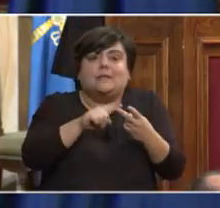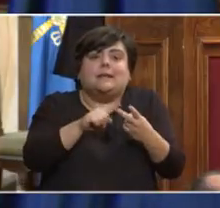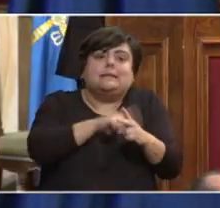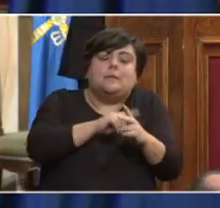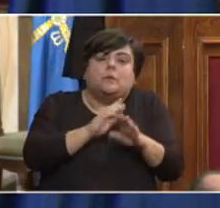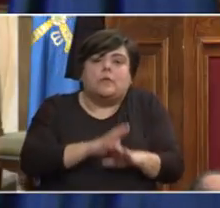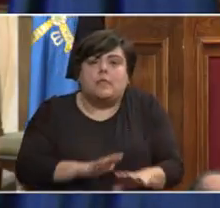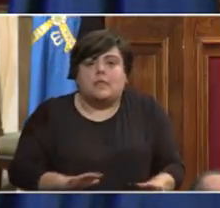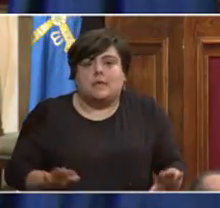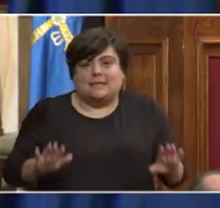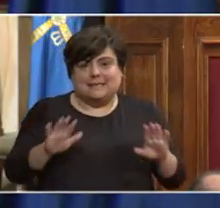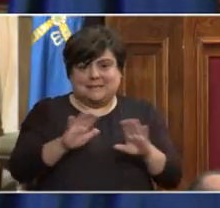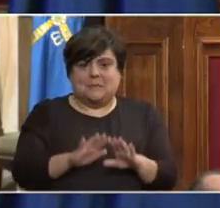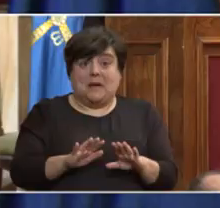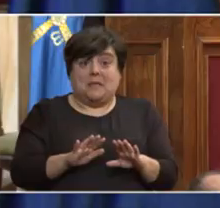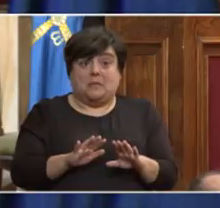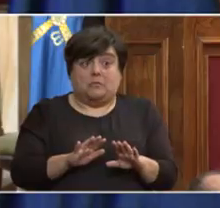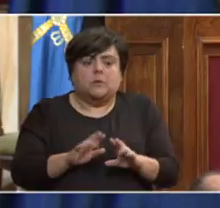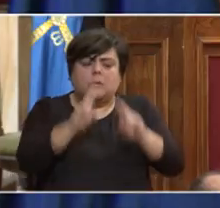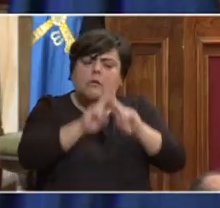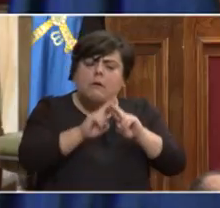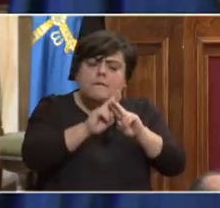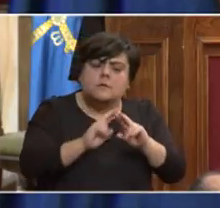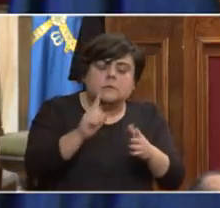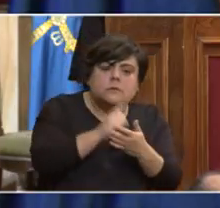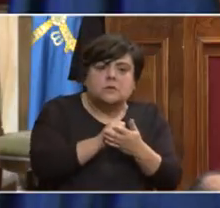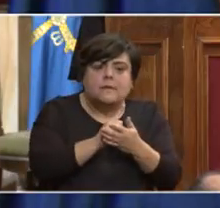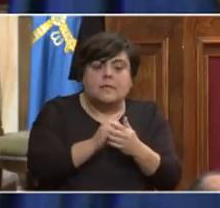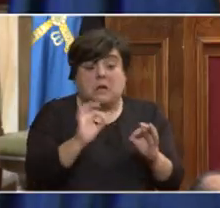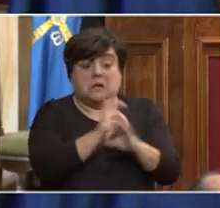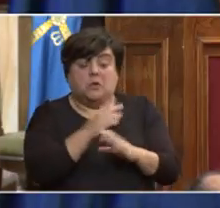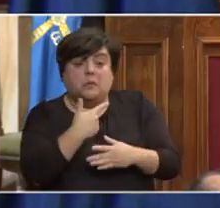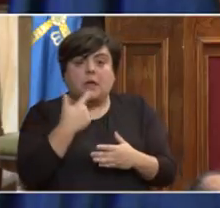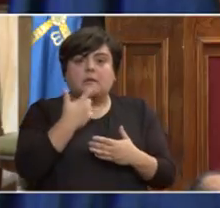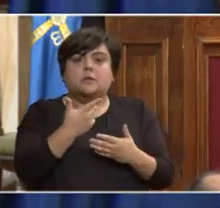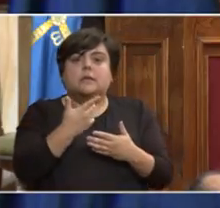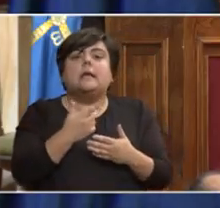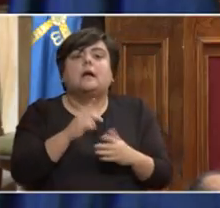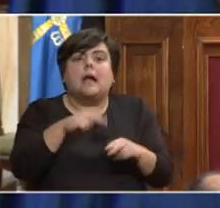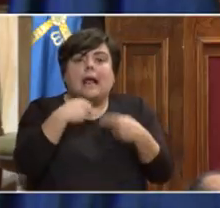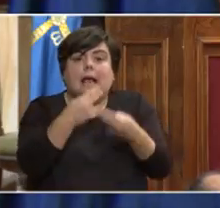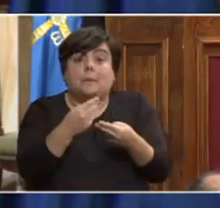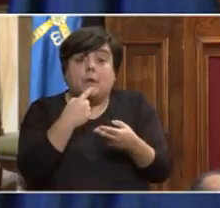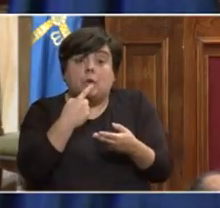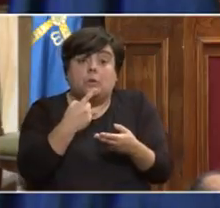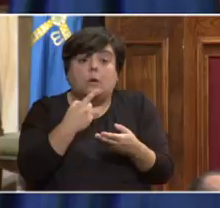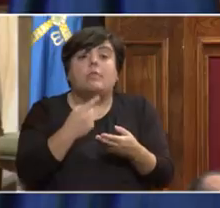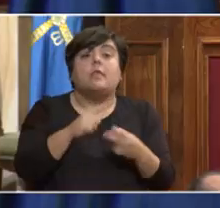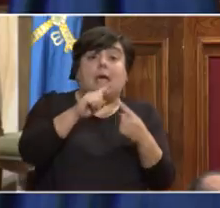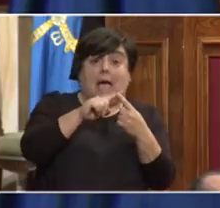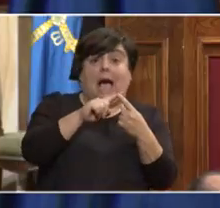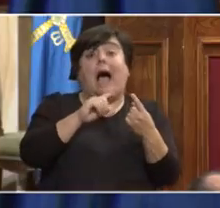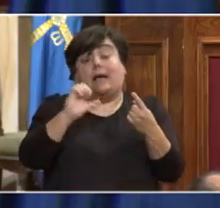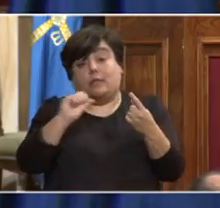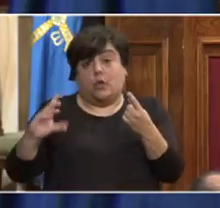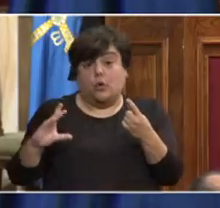espacio. En una segunda revisión y subsanado el error tipográfico, quedarían definidas como de acción, de tiempo y